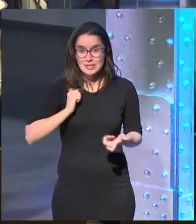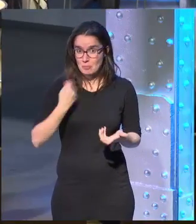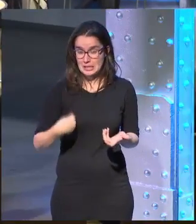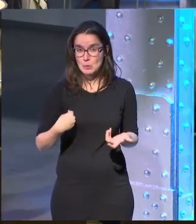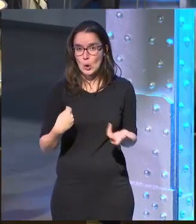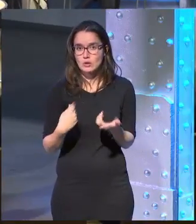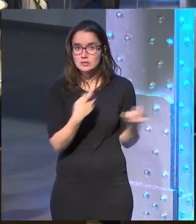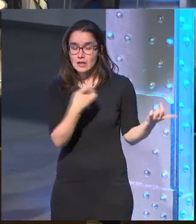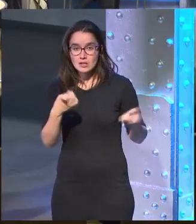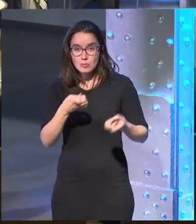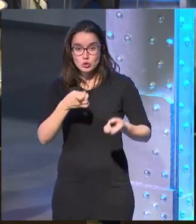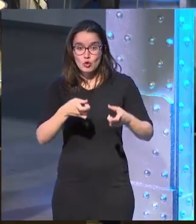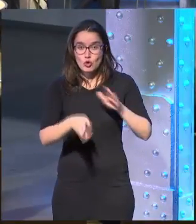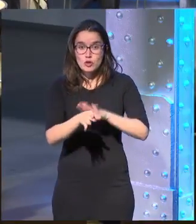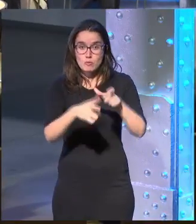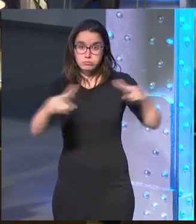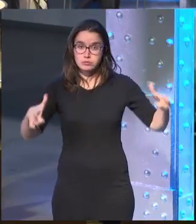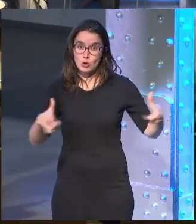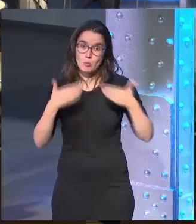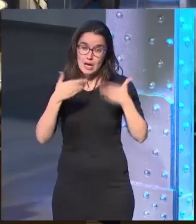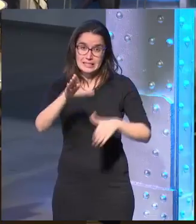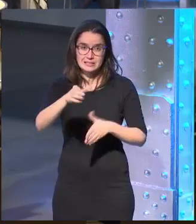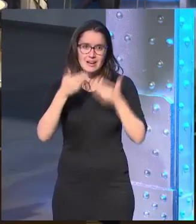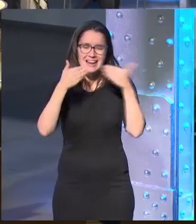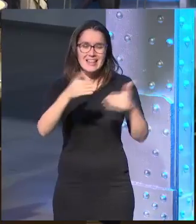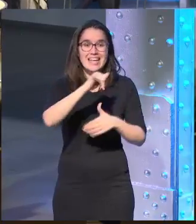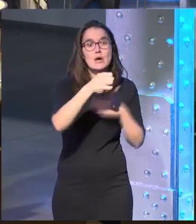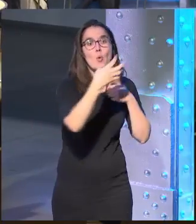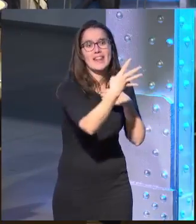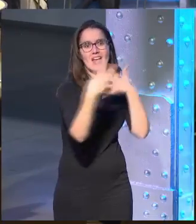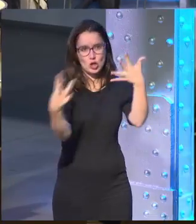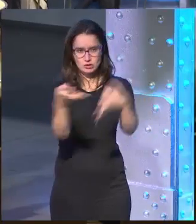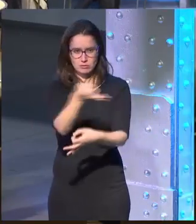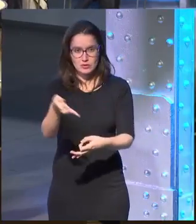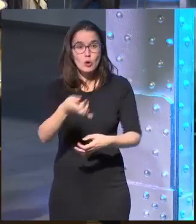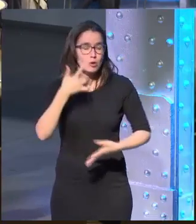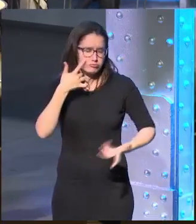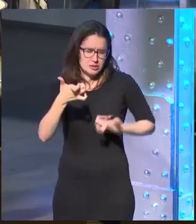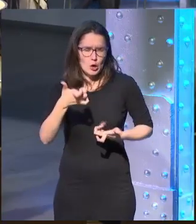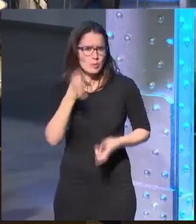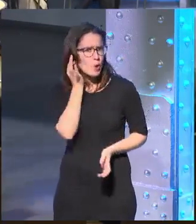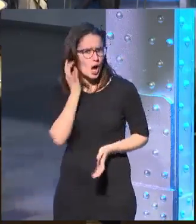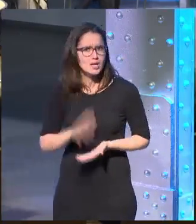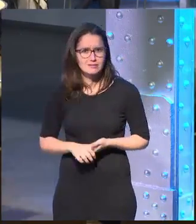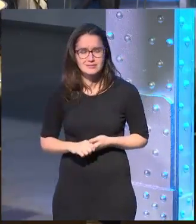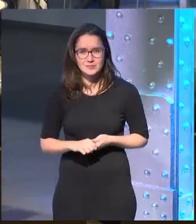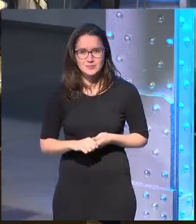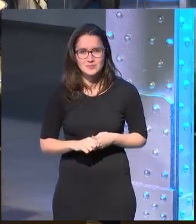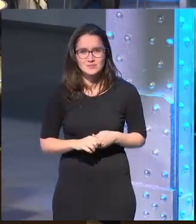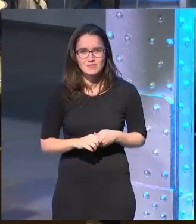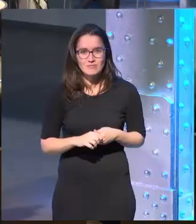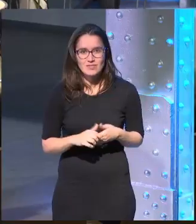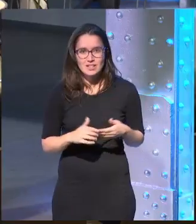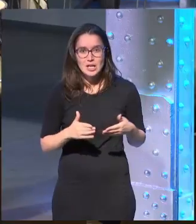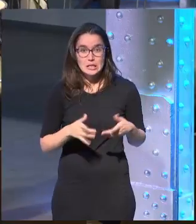necesitamos seguir creciendo como país. Muchas gracias y 48. Vamos. ¿Cómo se nota que eres mujer?